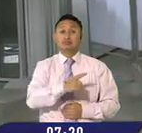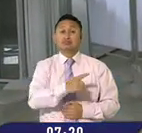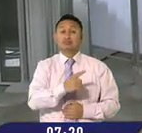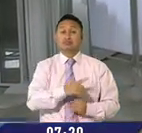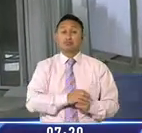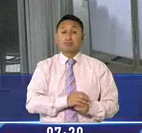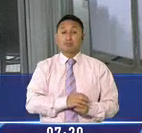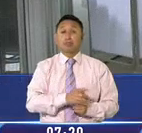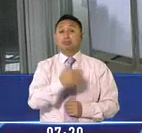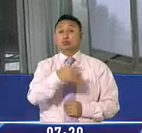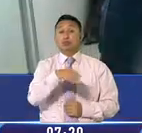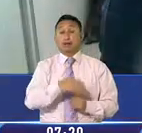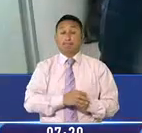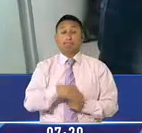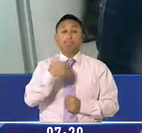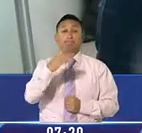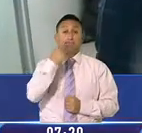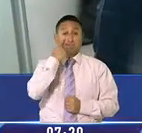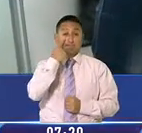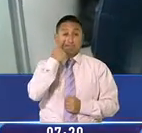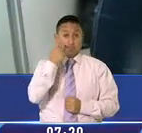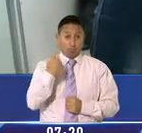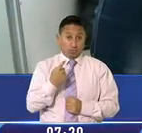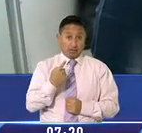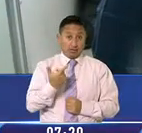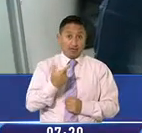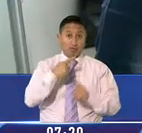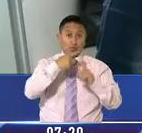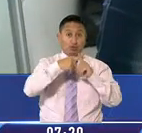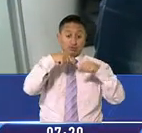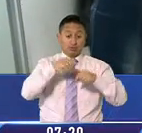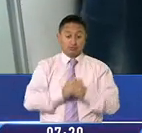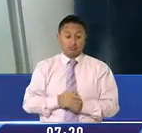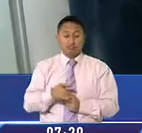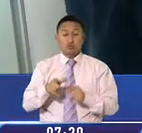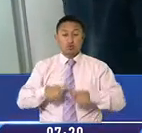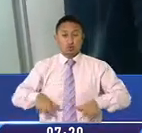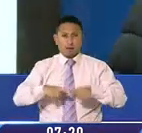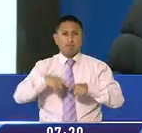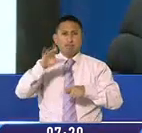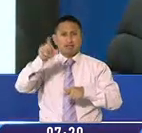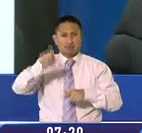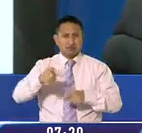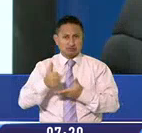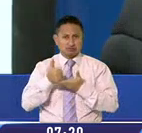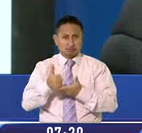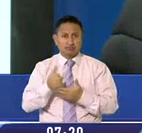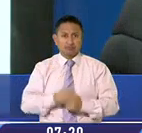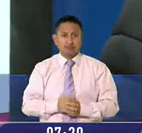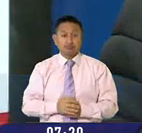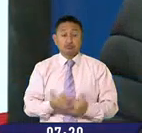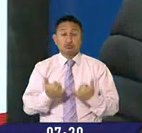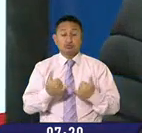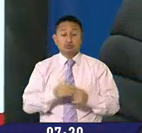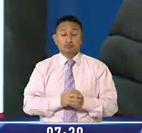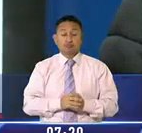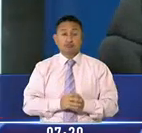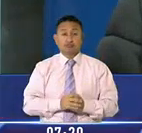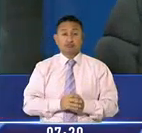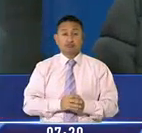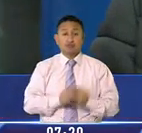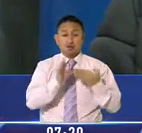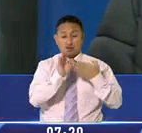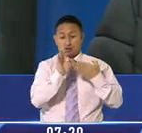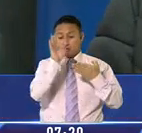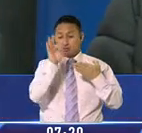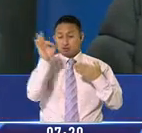por lo que se armaron más puntos de triaje para diagnosticar la enfermedad. Tenemos ahorita un IP, un índice de positividad del